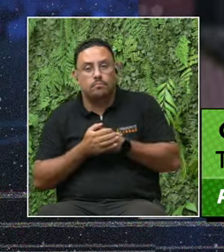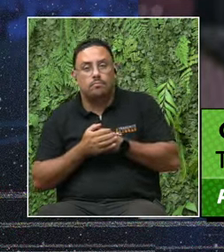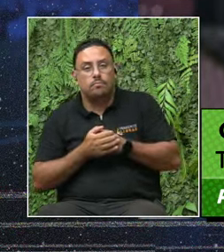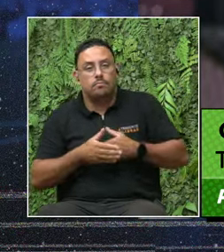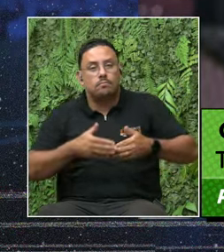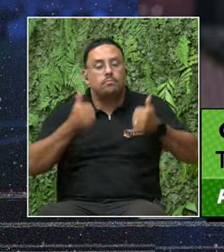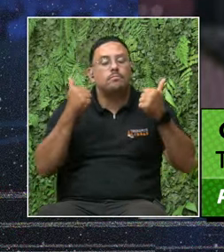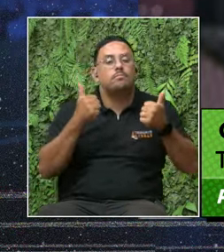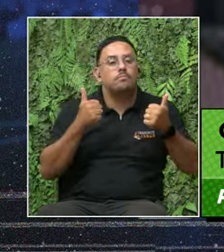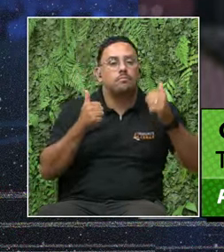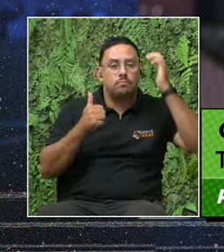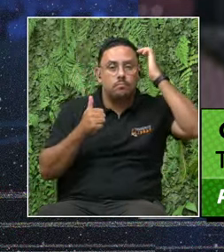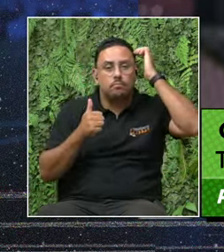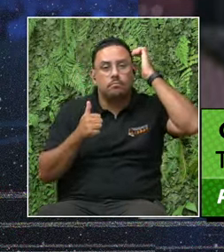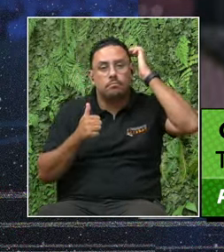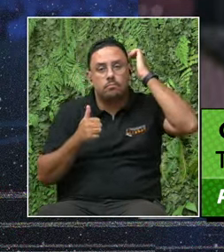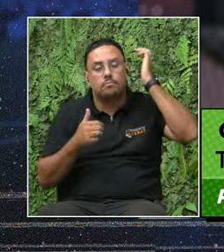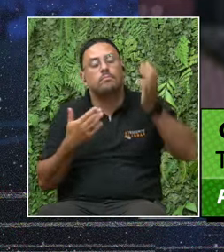para